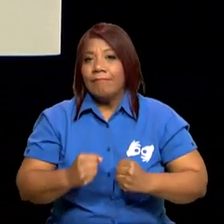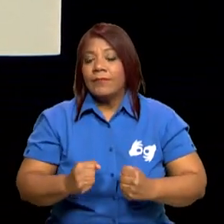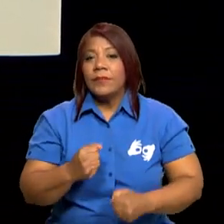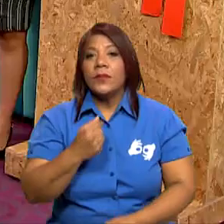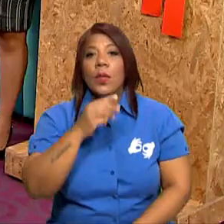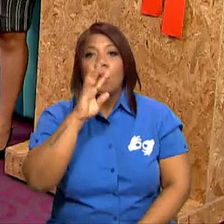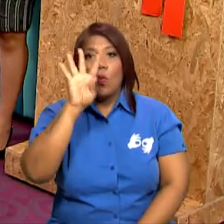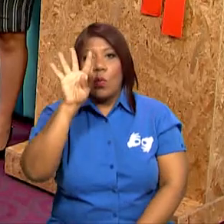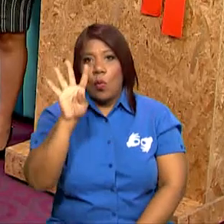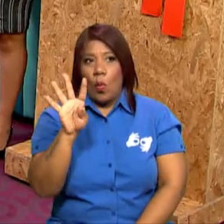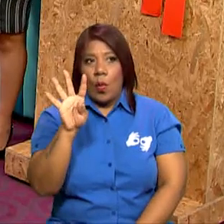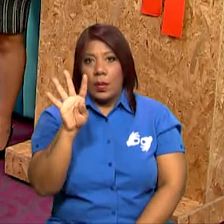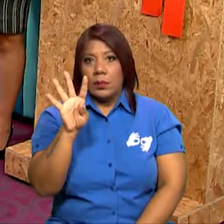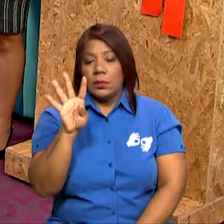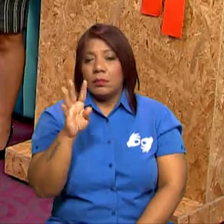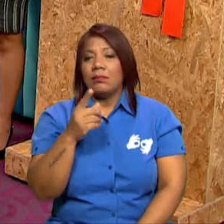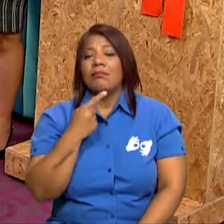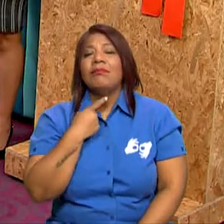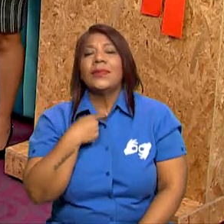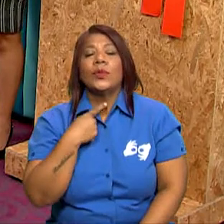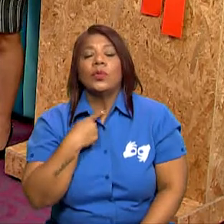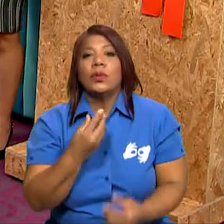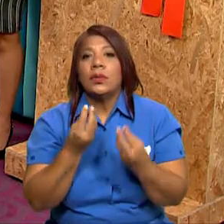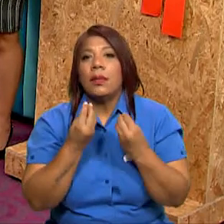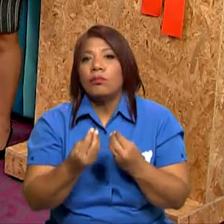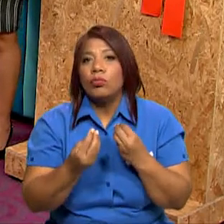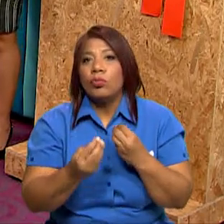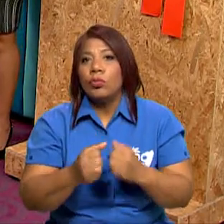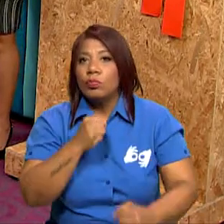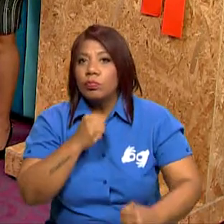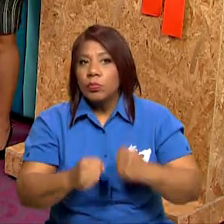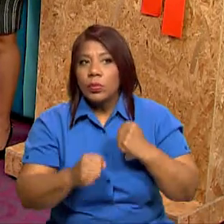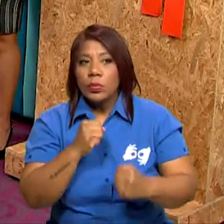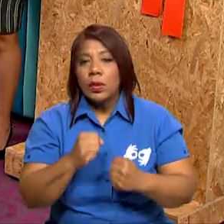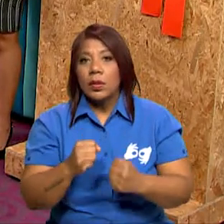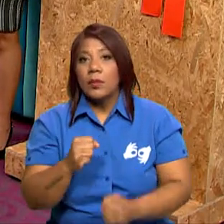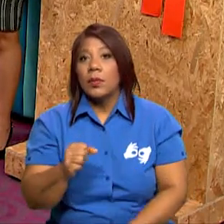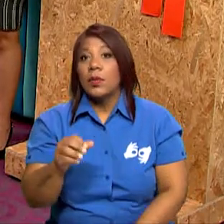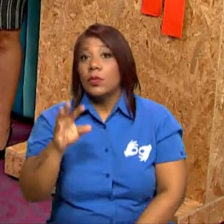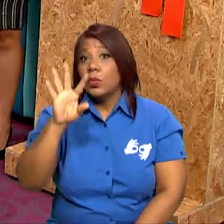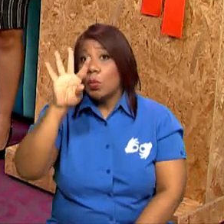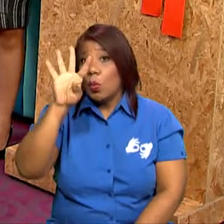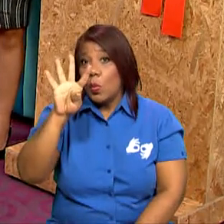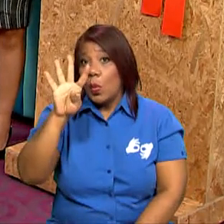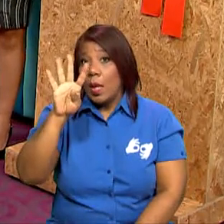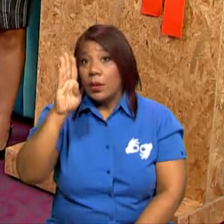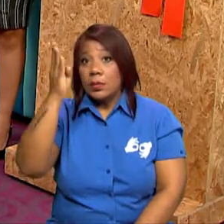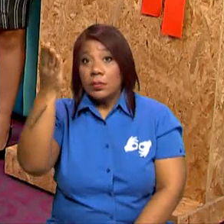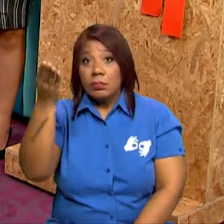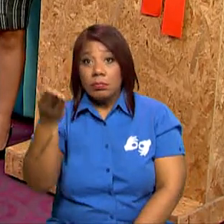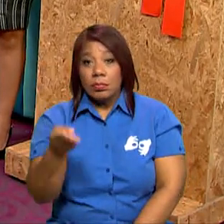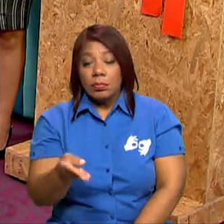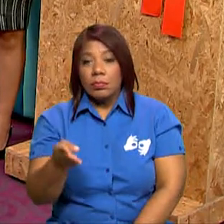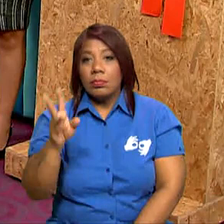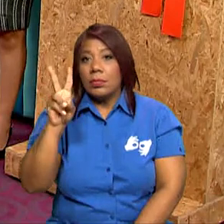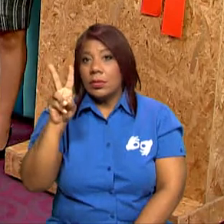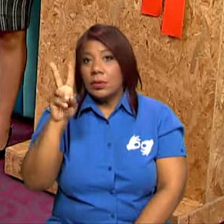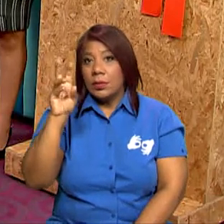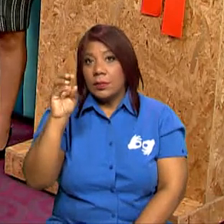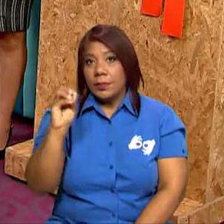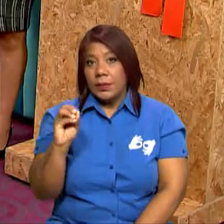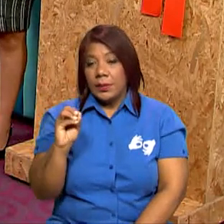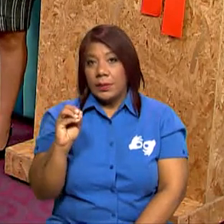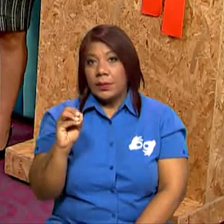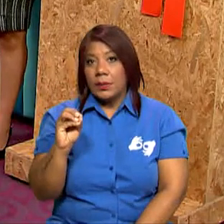maestro, perdón, que su deporte favorito era atletismo. Entonces, cuando lo representamos como fracción, vamos a colocar